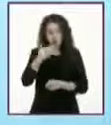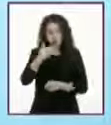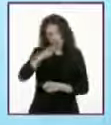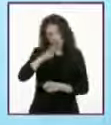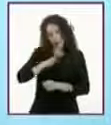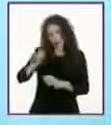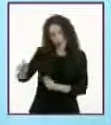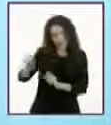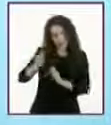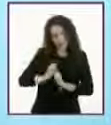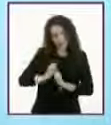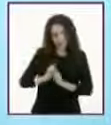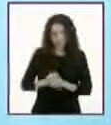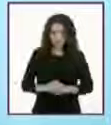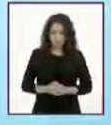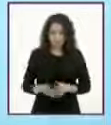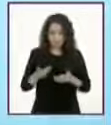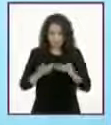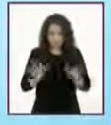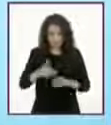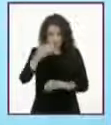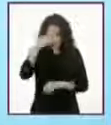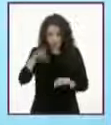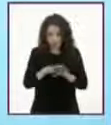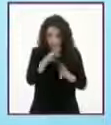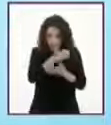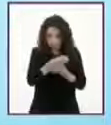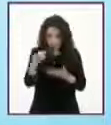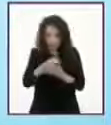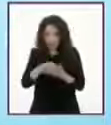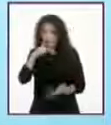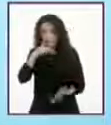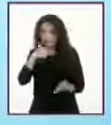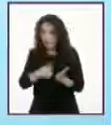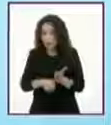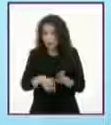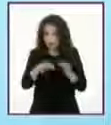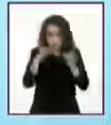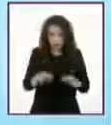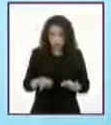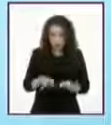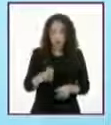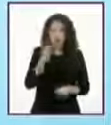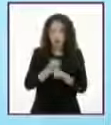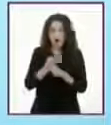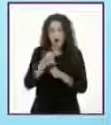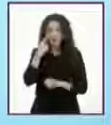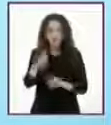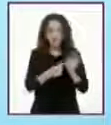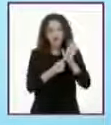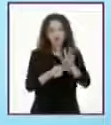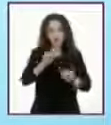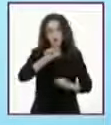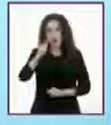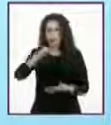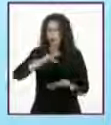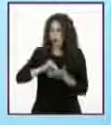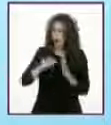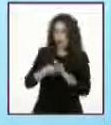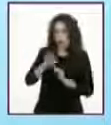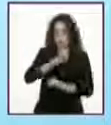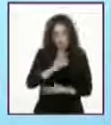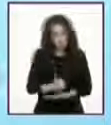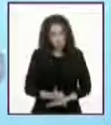saben cómo redactar una carta formal, les mostraremos otras estrategias que también les serán de ayuda.